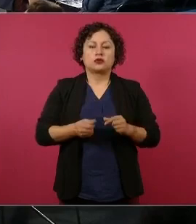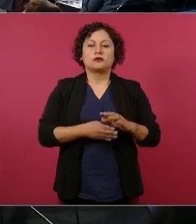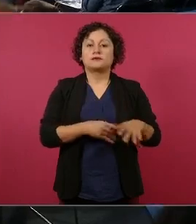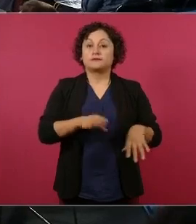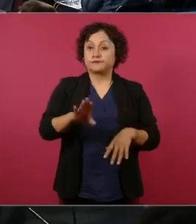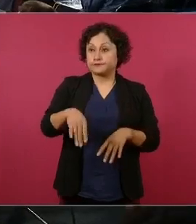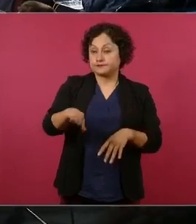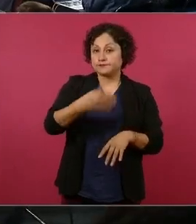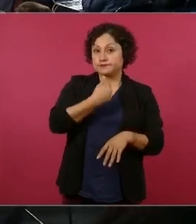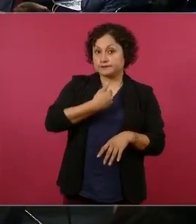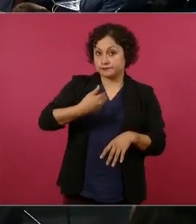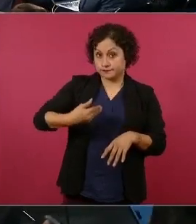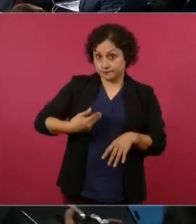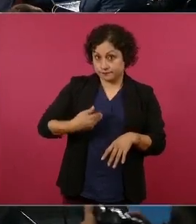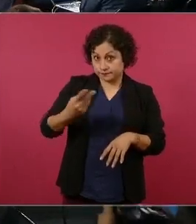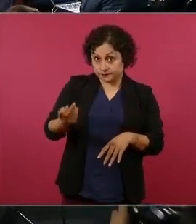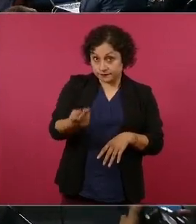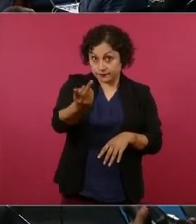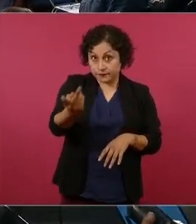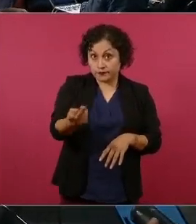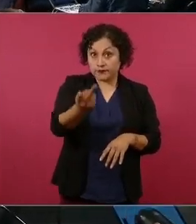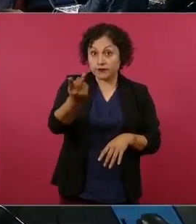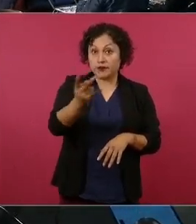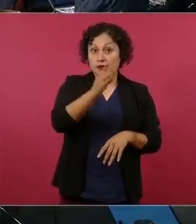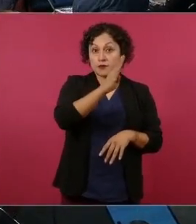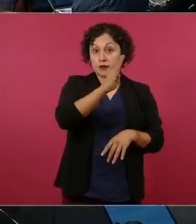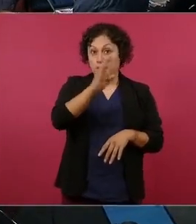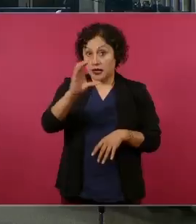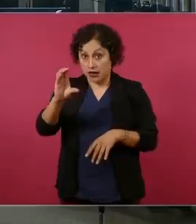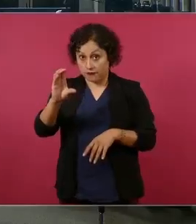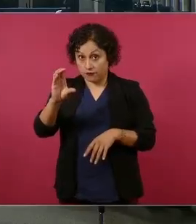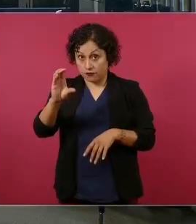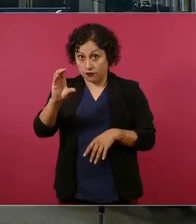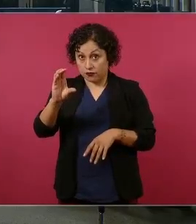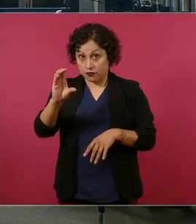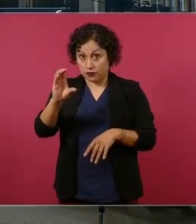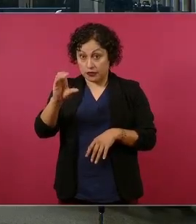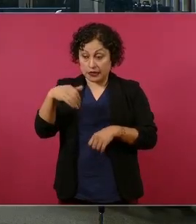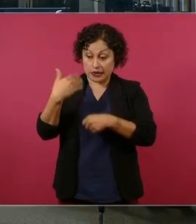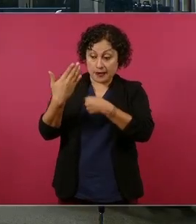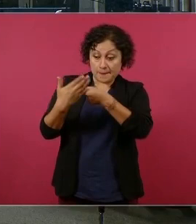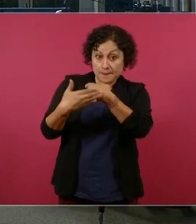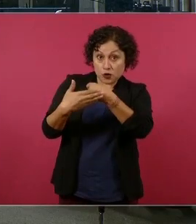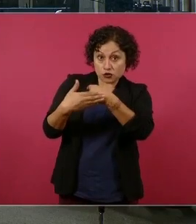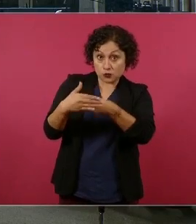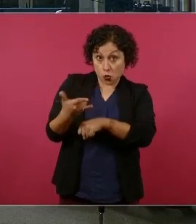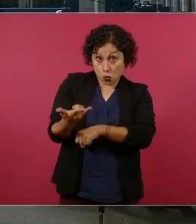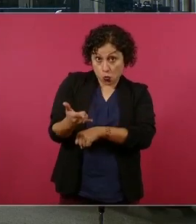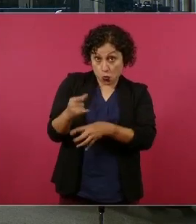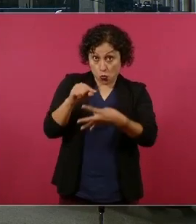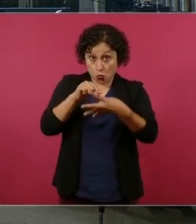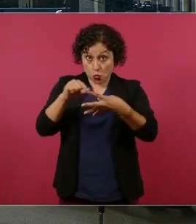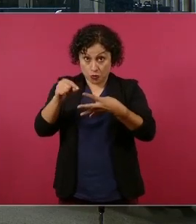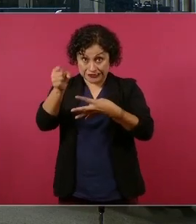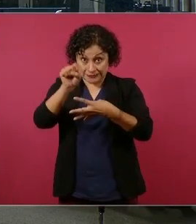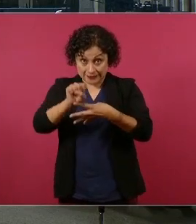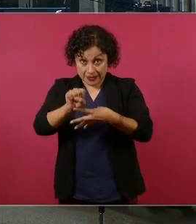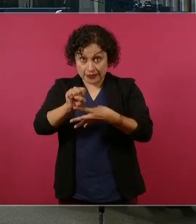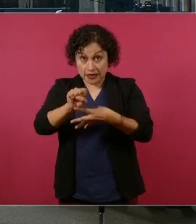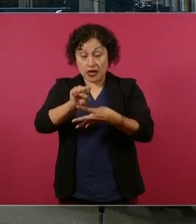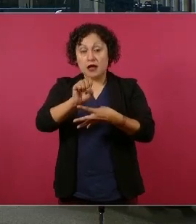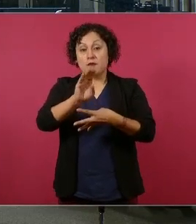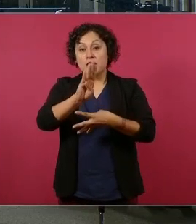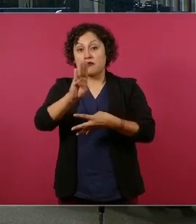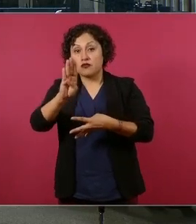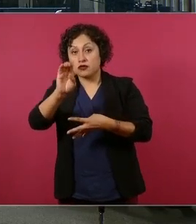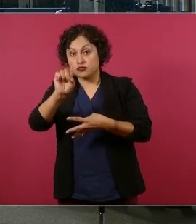Presidente, entonces sería Baja sí. California la primera semana, digamos, de julio, y las dos Baja Californias, ¿solamente iría